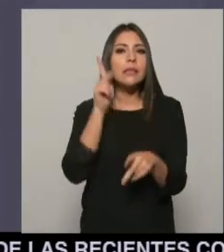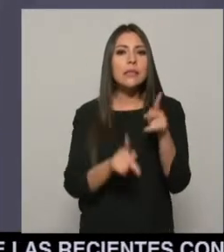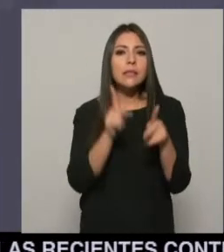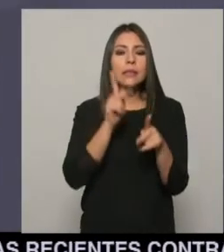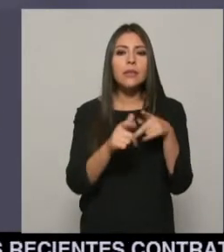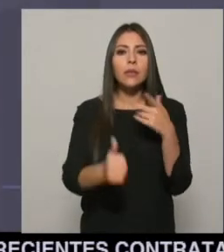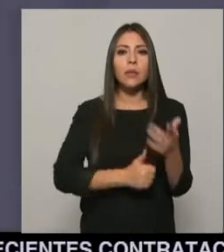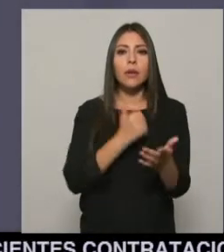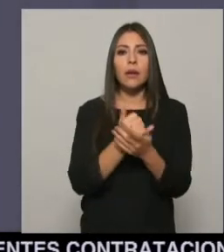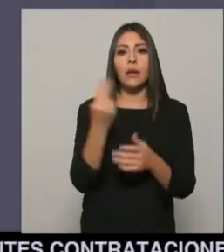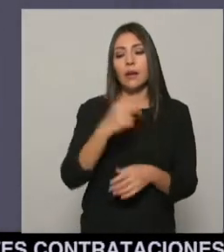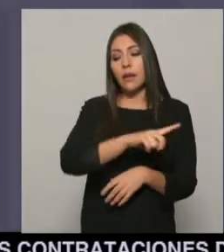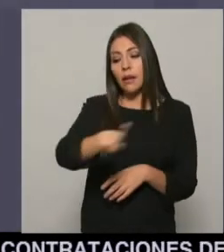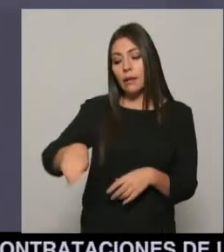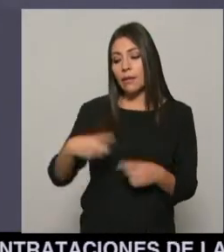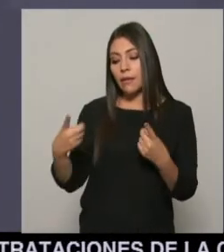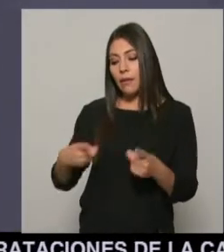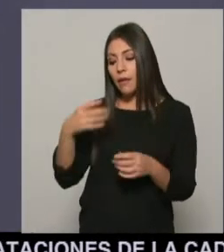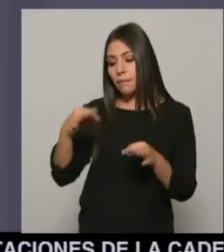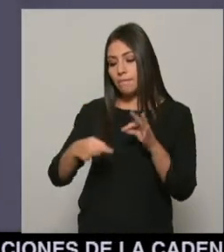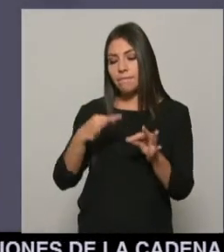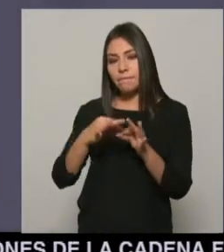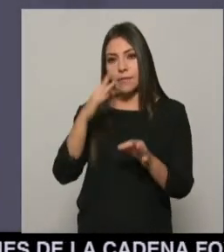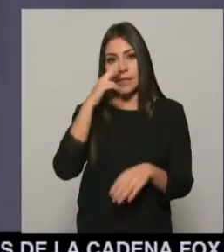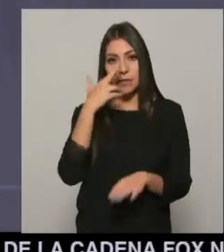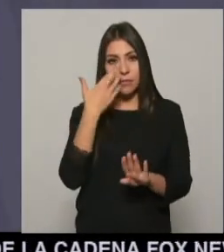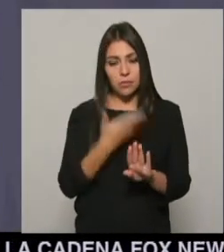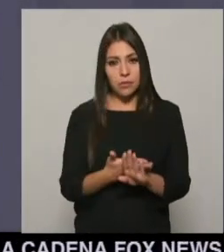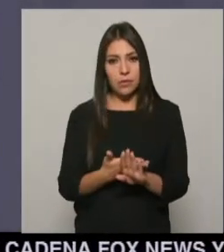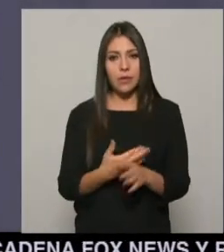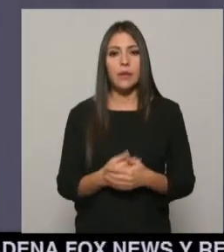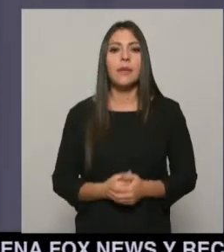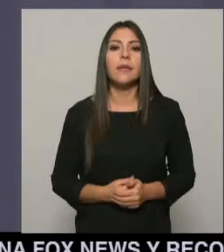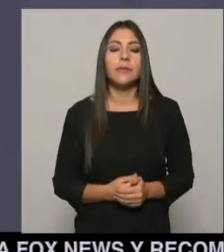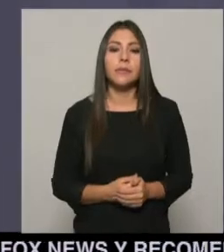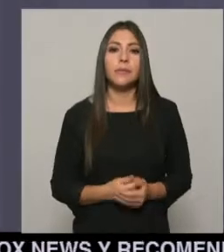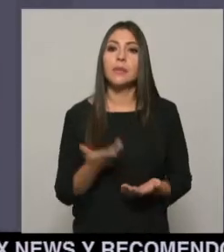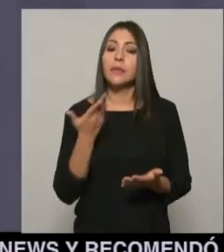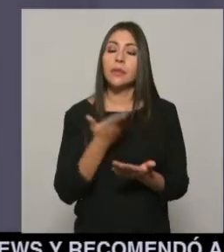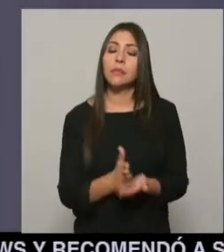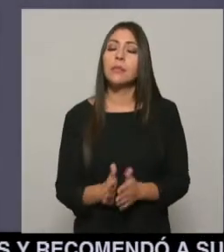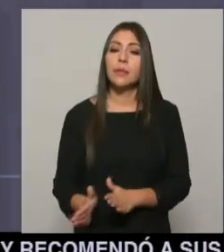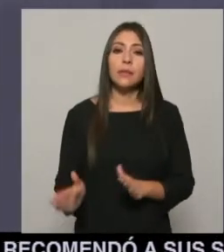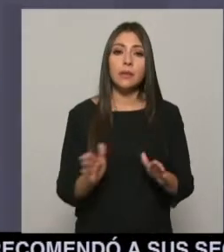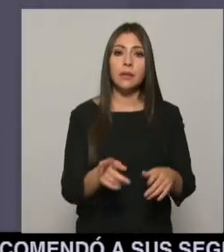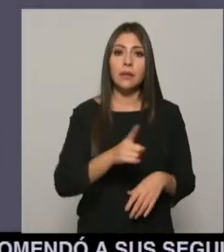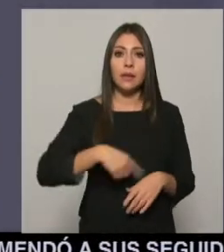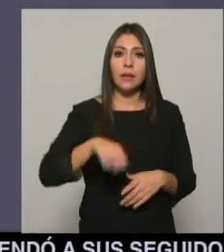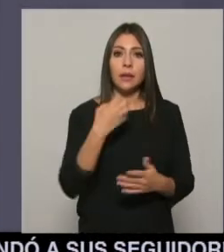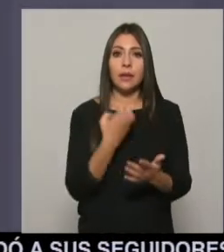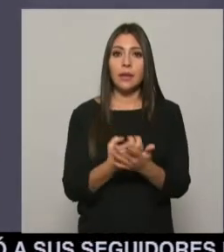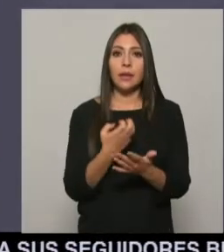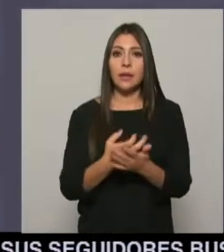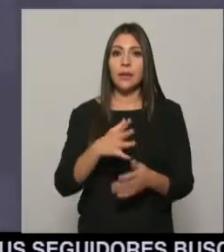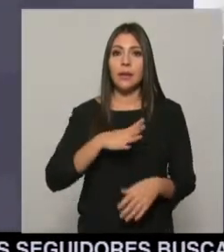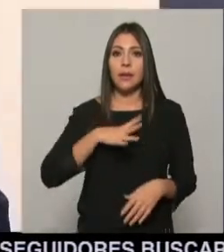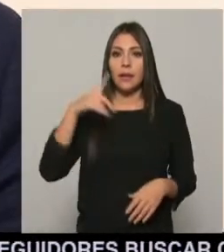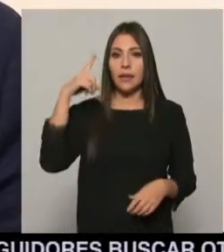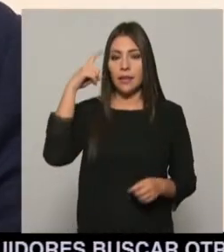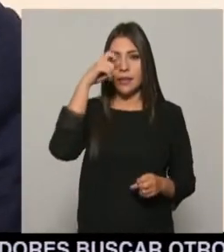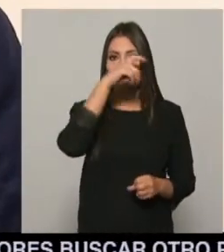manera corresponsable todos. Tenemos un escenario muy complejo en lo económico. Allí están las cifras